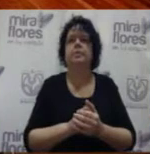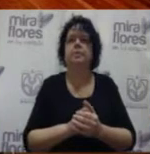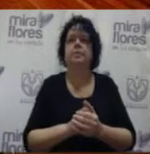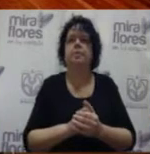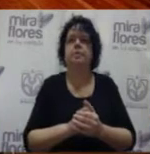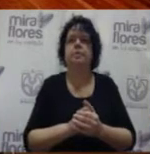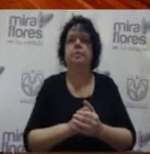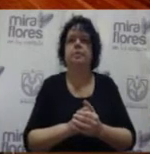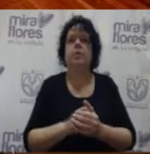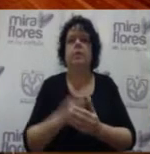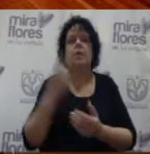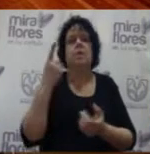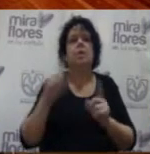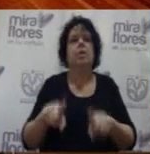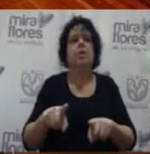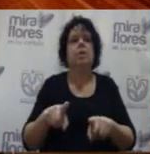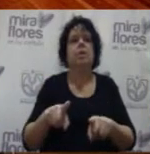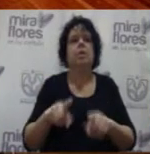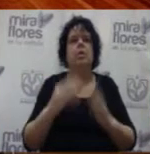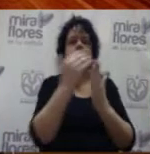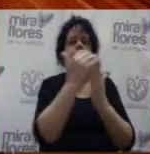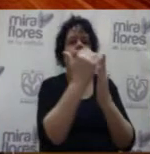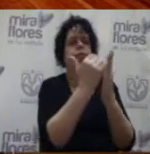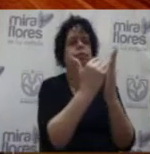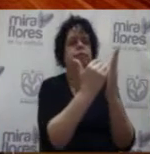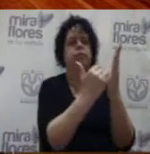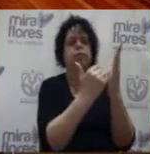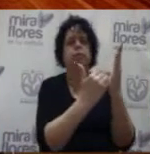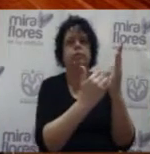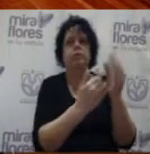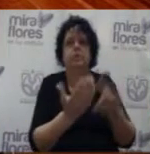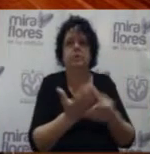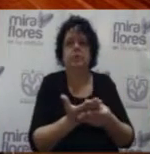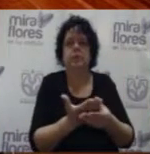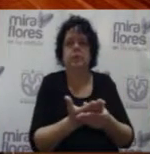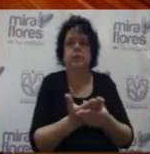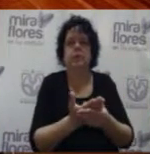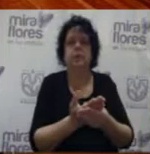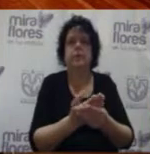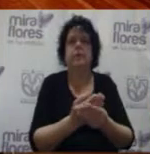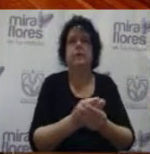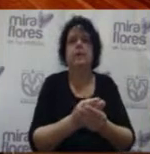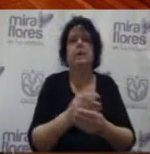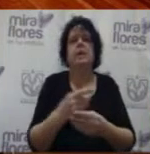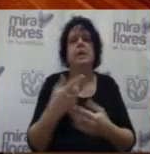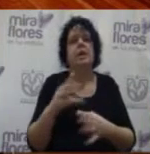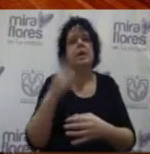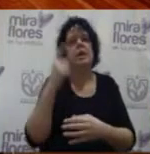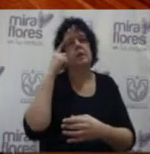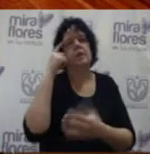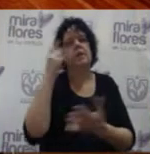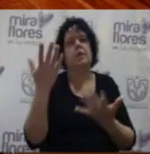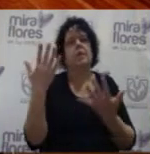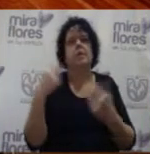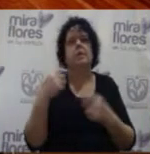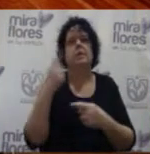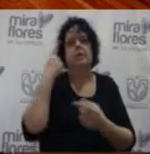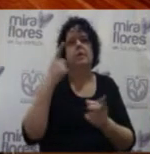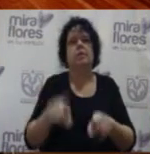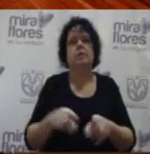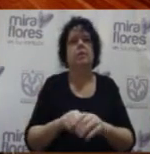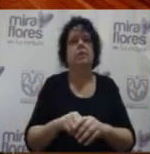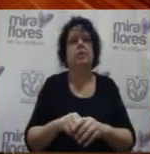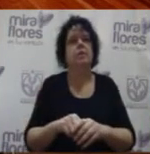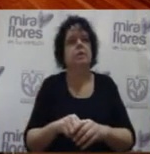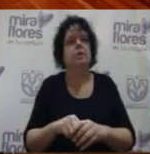39.585,37 soles. De acuerdo con el detalle que obra en la documentación anexa y de conformidad con las consideraciones expuestas en el presente acuerdo. Al